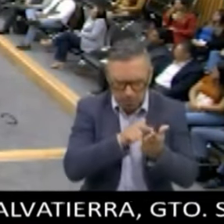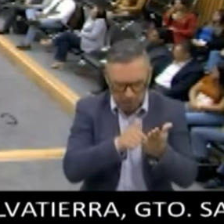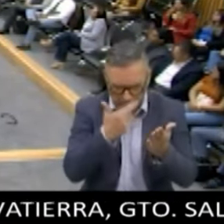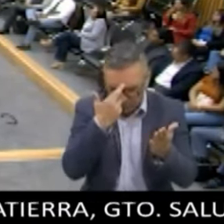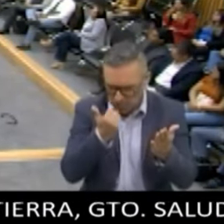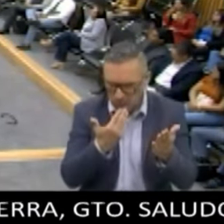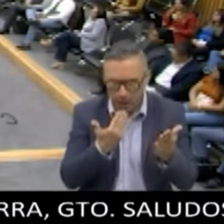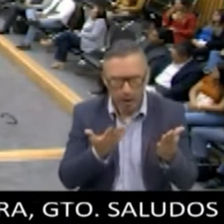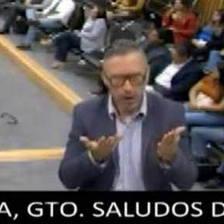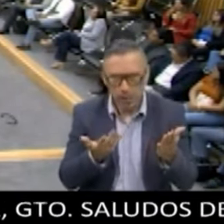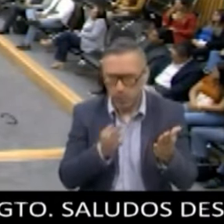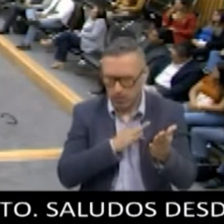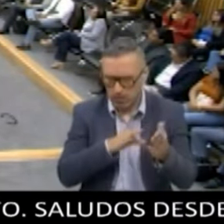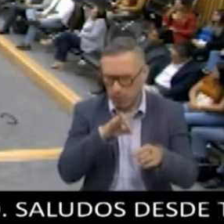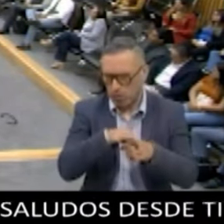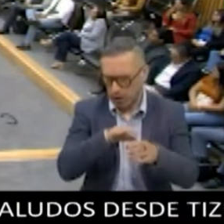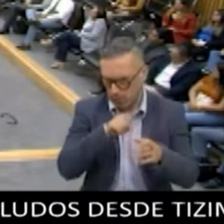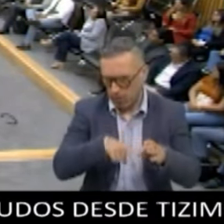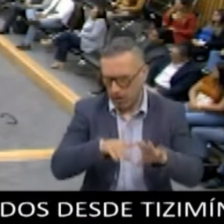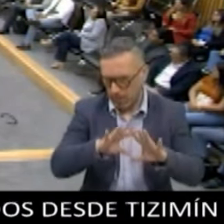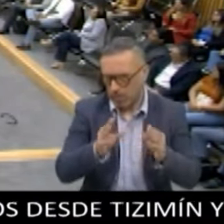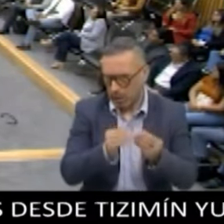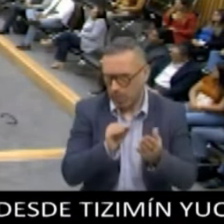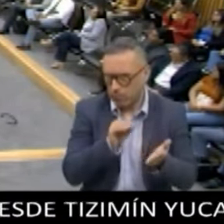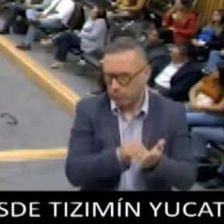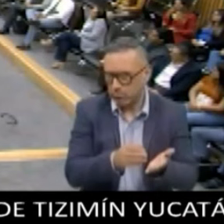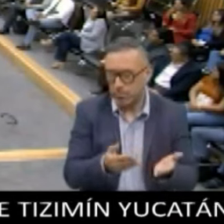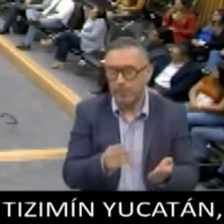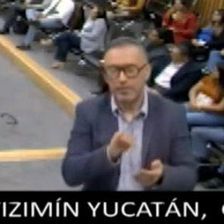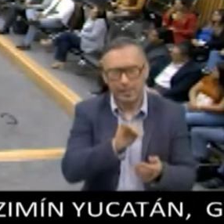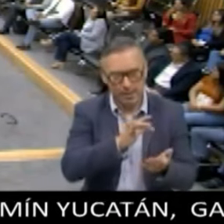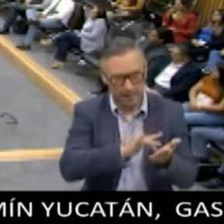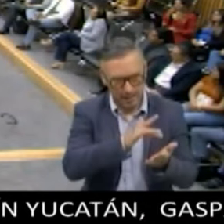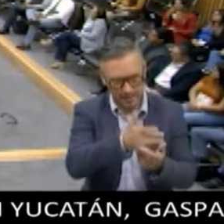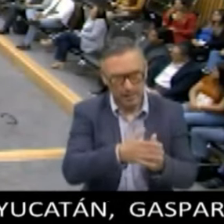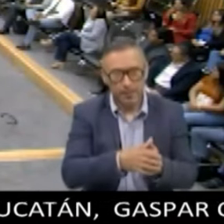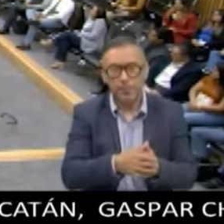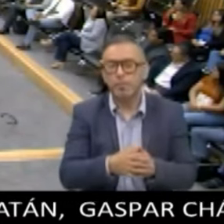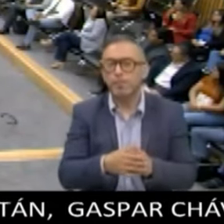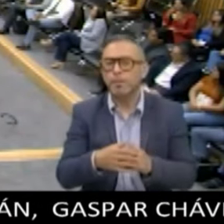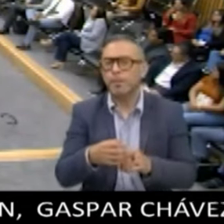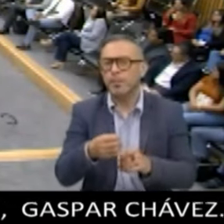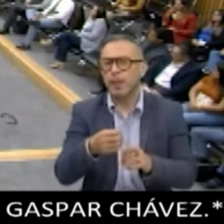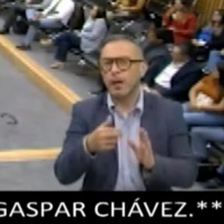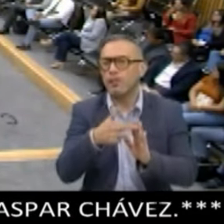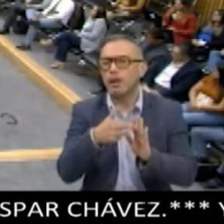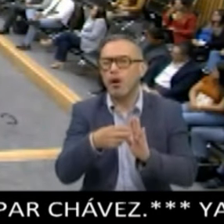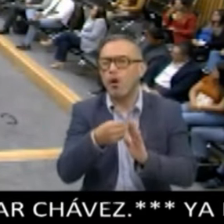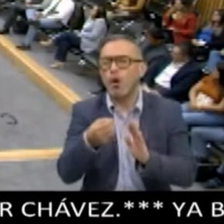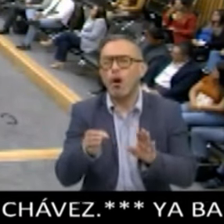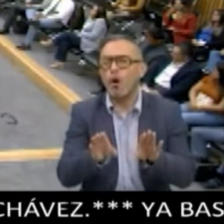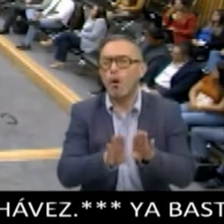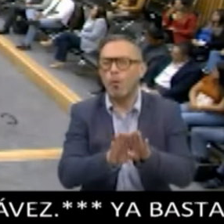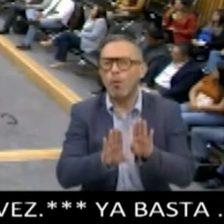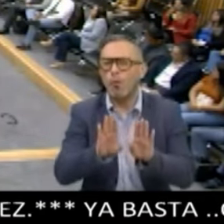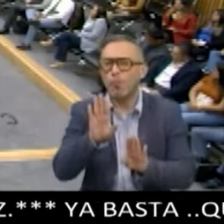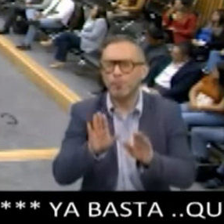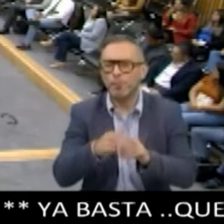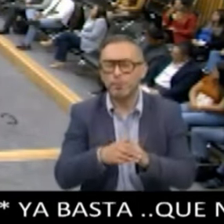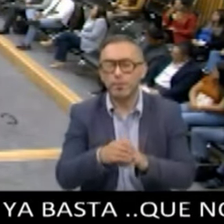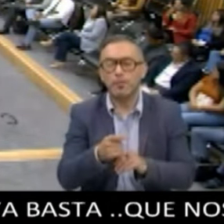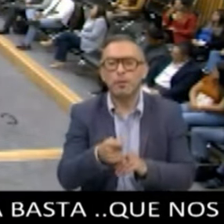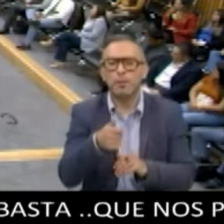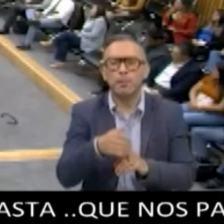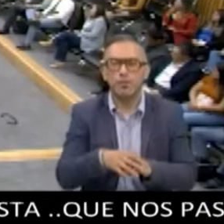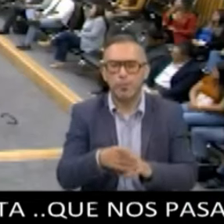la primera propuesta salen nueve nombramientos inmediatamente por unanimidad de 16 que son los que están